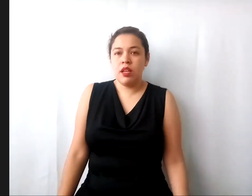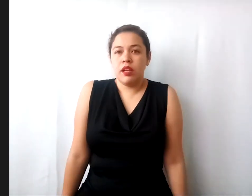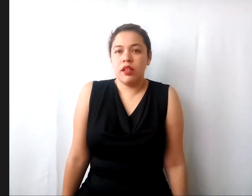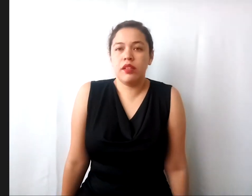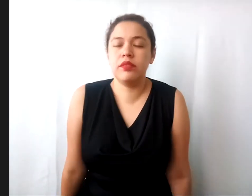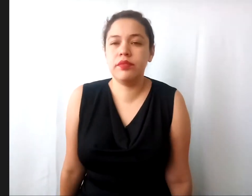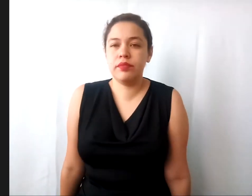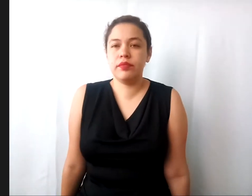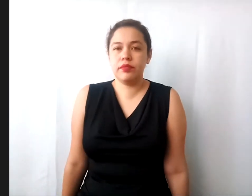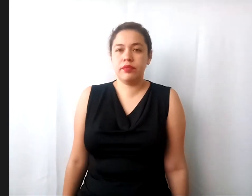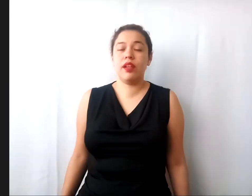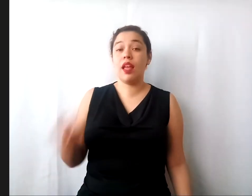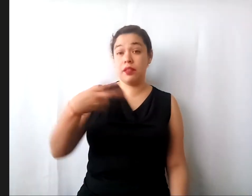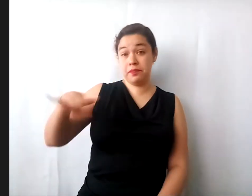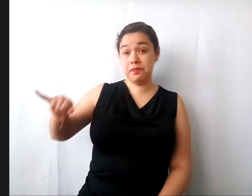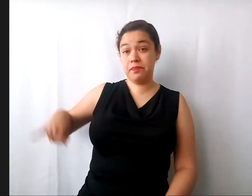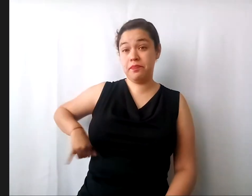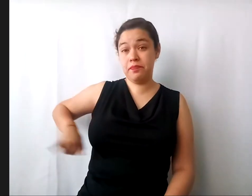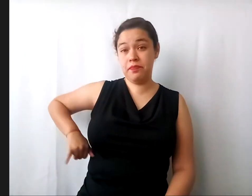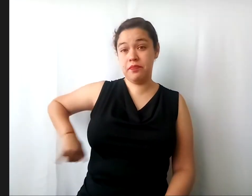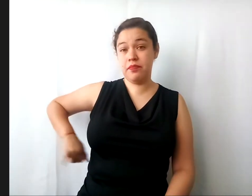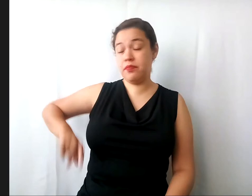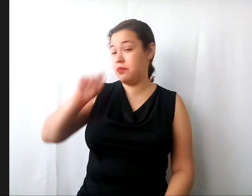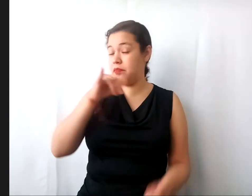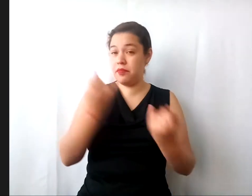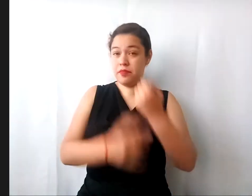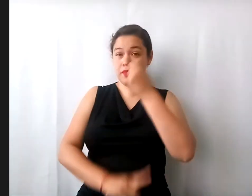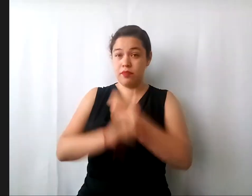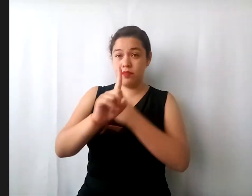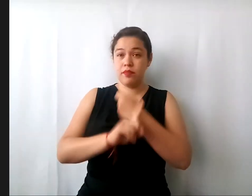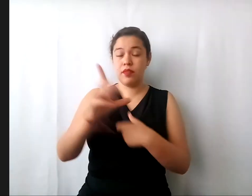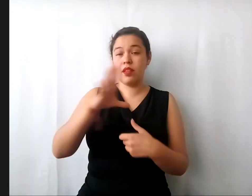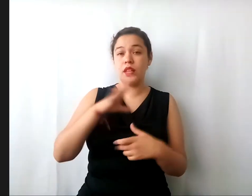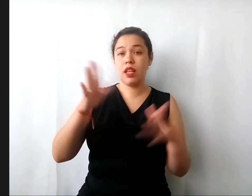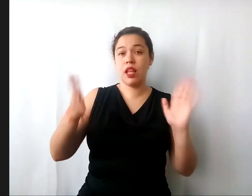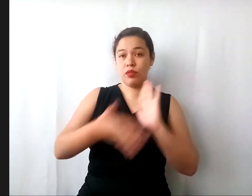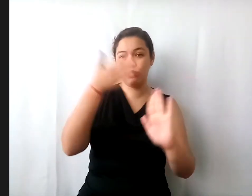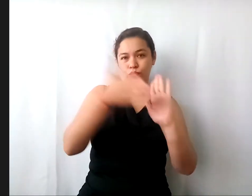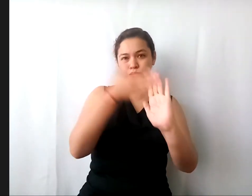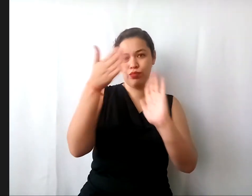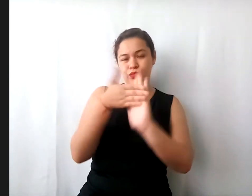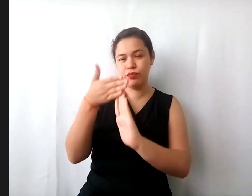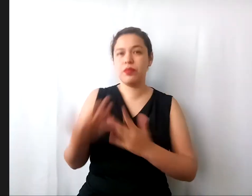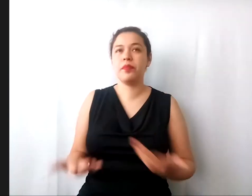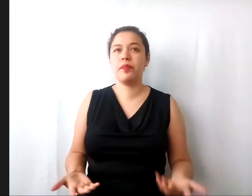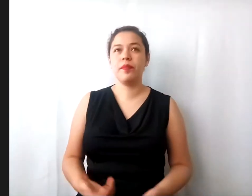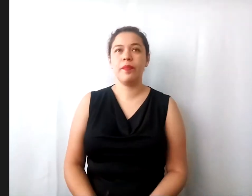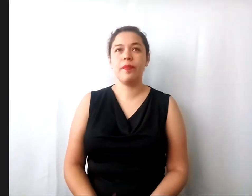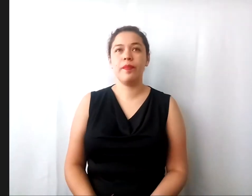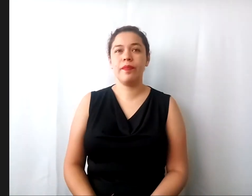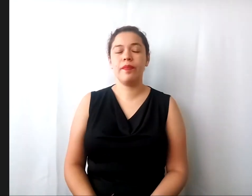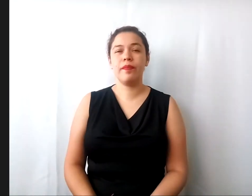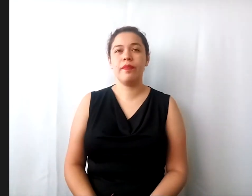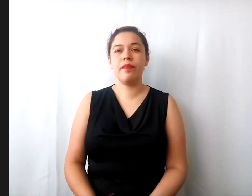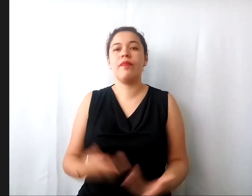Ahí es interesante. Ese mismo problema, Lucy, lo tienen las constructoras. Uh-huh. En realidad, ¿qué es